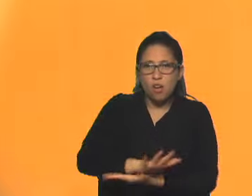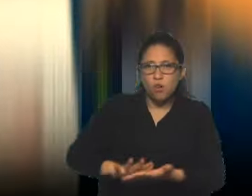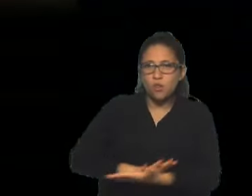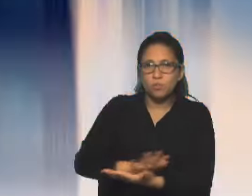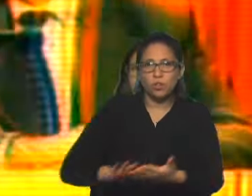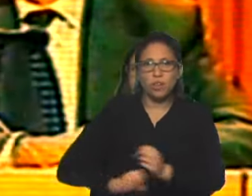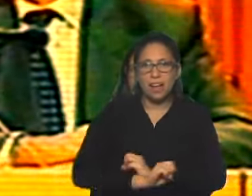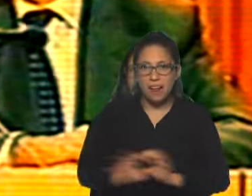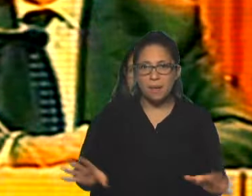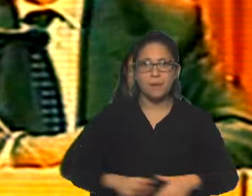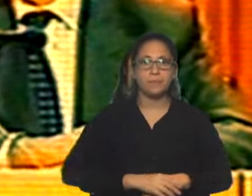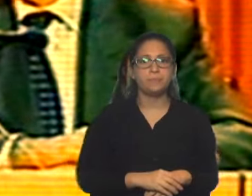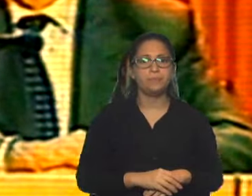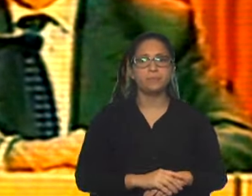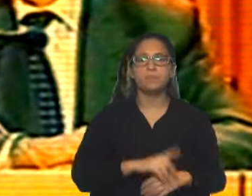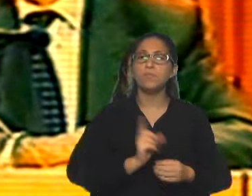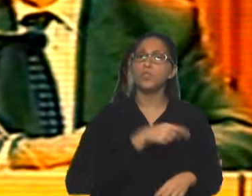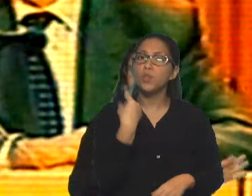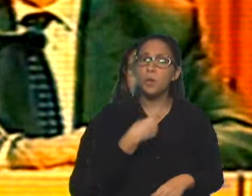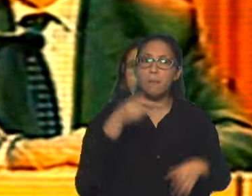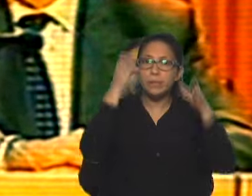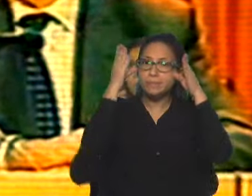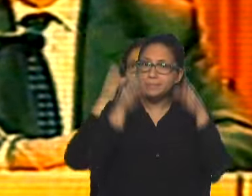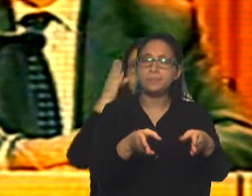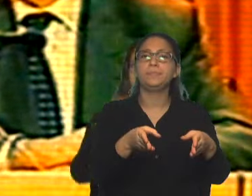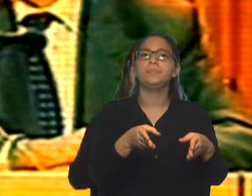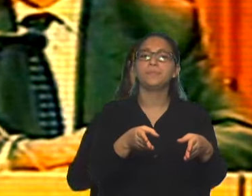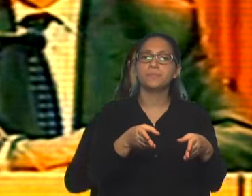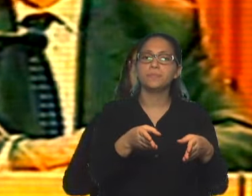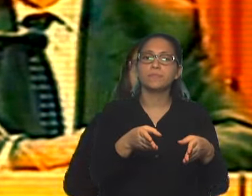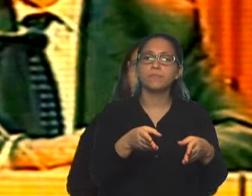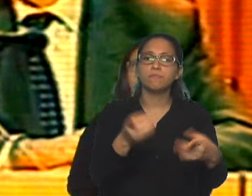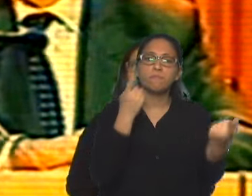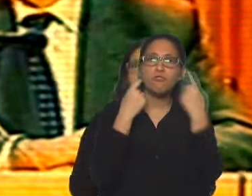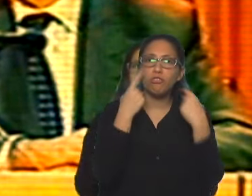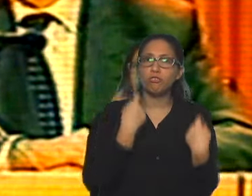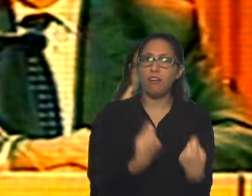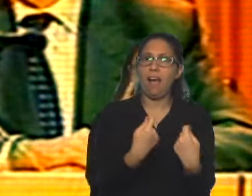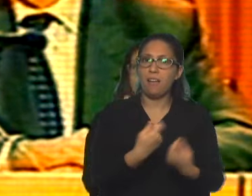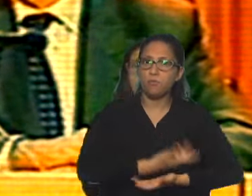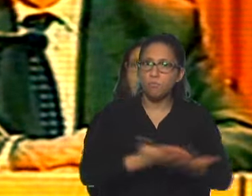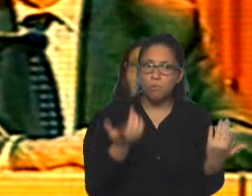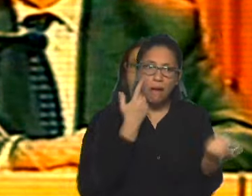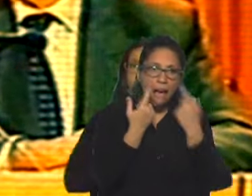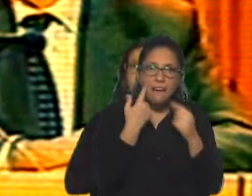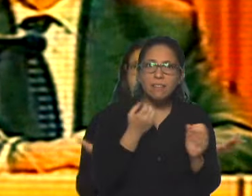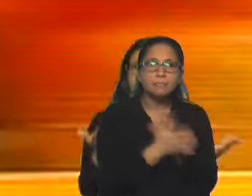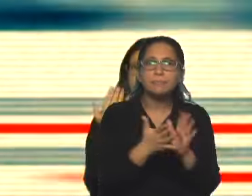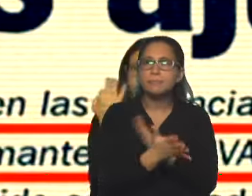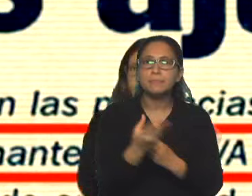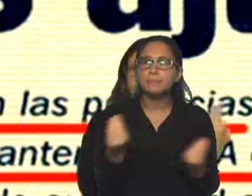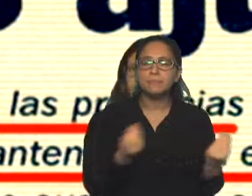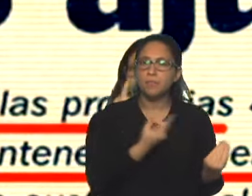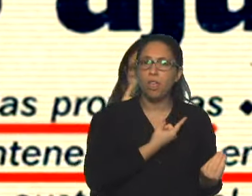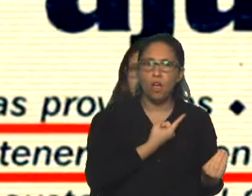generalizada. Y vamos a enfatizar el control del gasto público de tal forma de aplicar